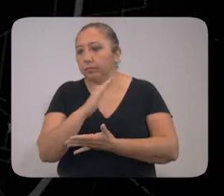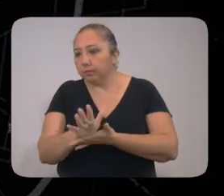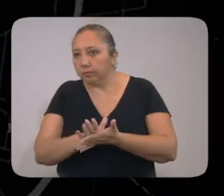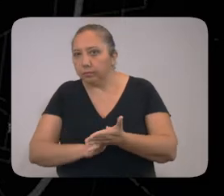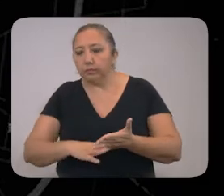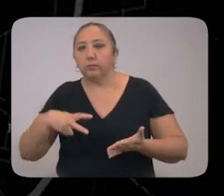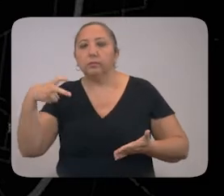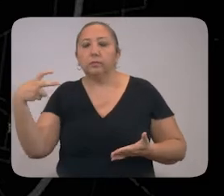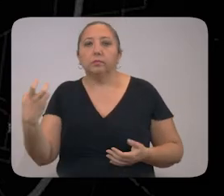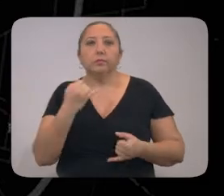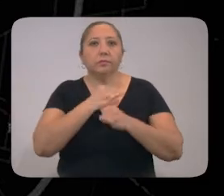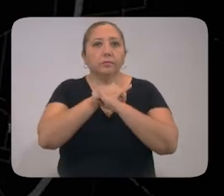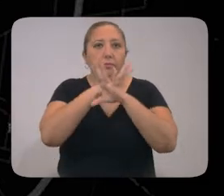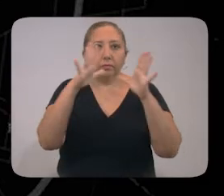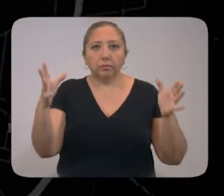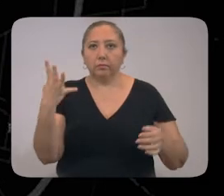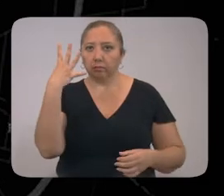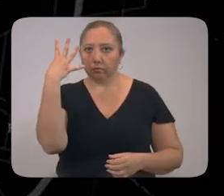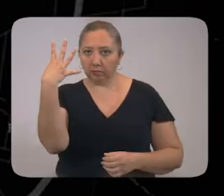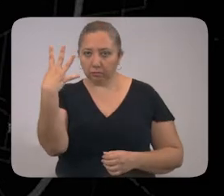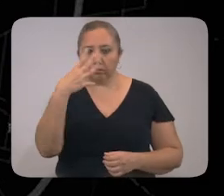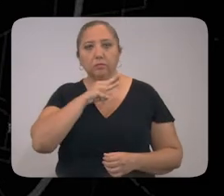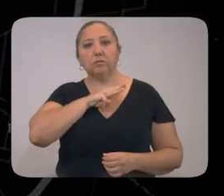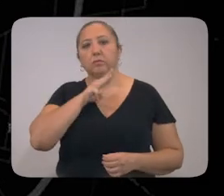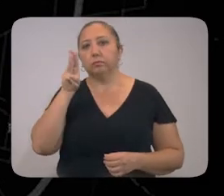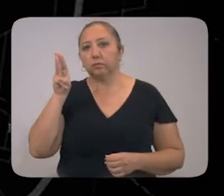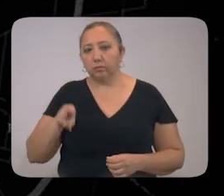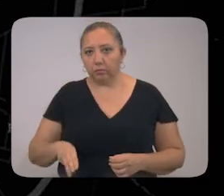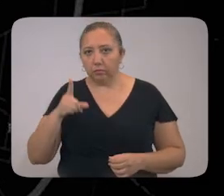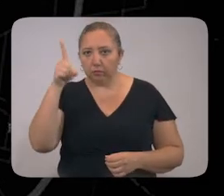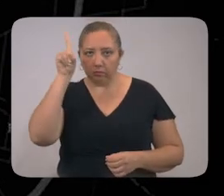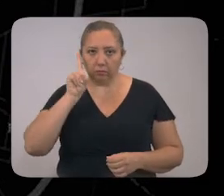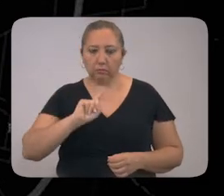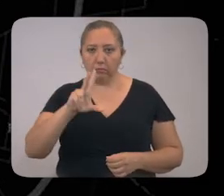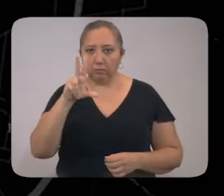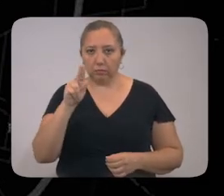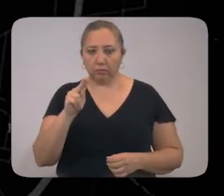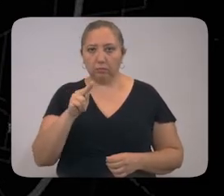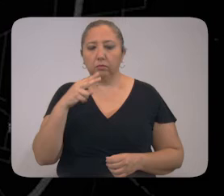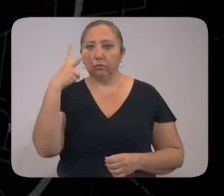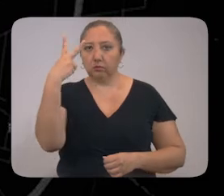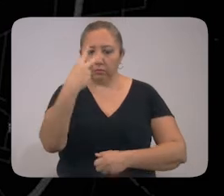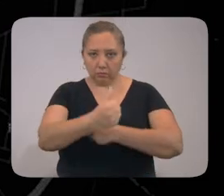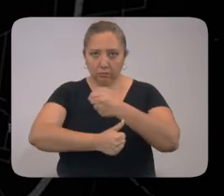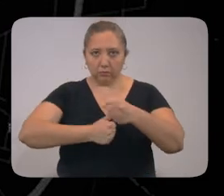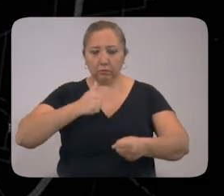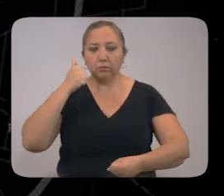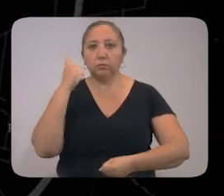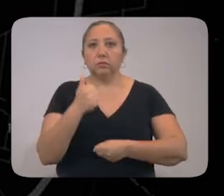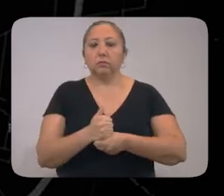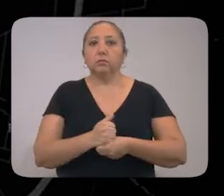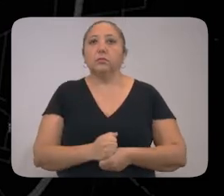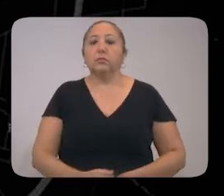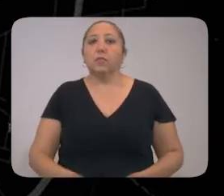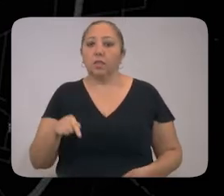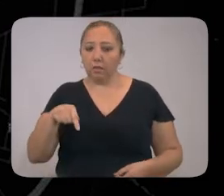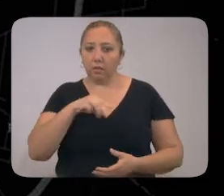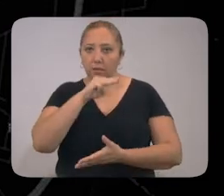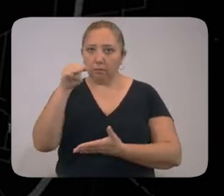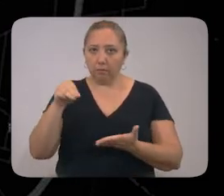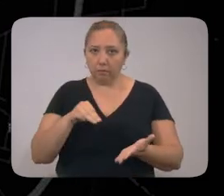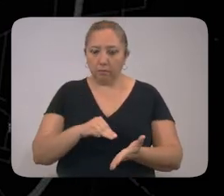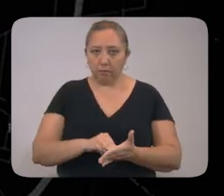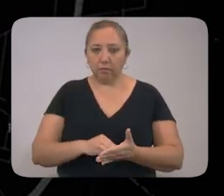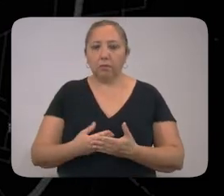Lamentablemente, en este parte médico informamos de 4 fallecimientos. Una mujer de 82 años de edad, originaria residente de Mérida,